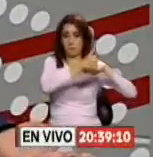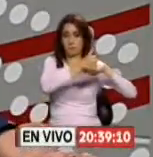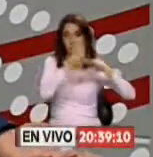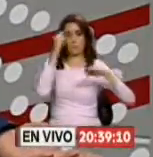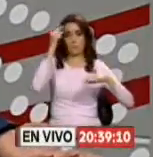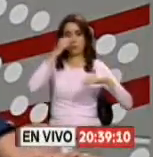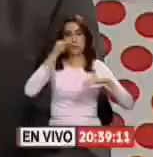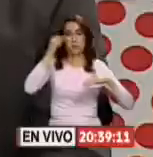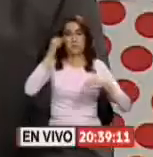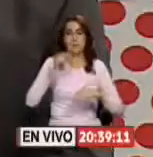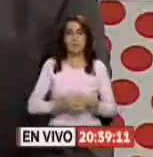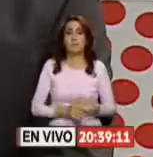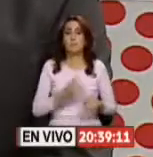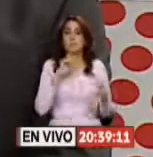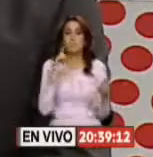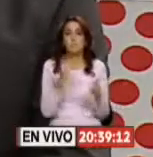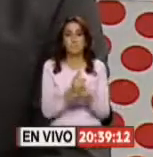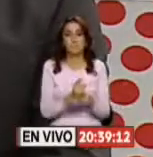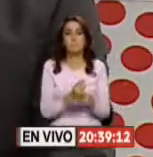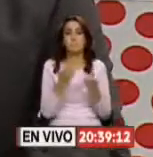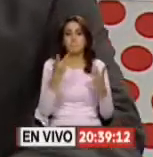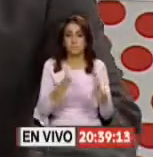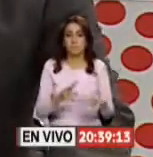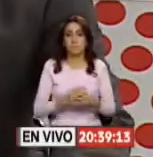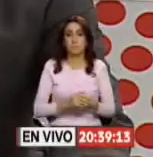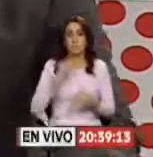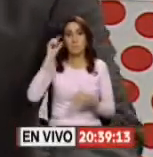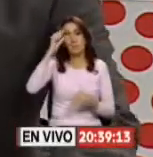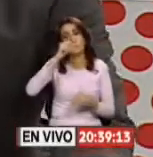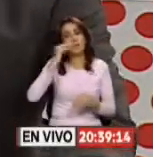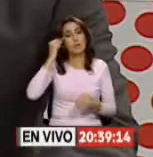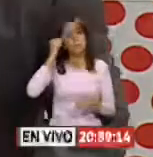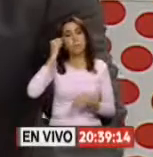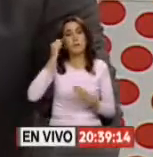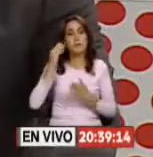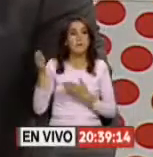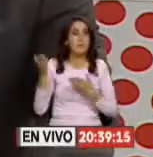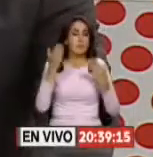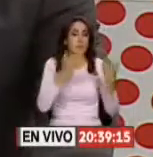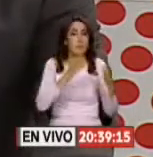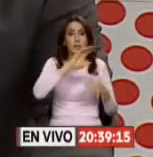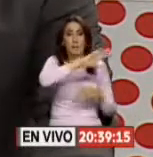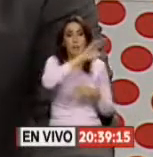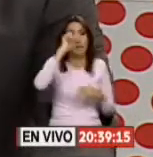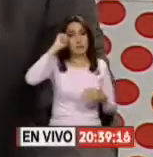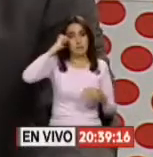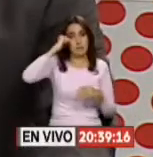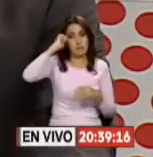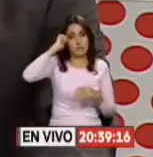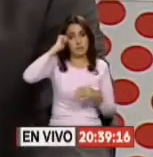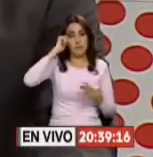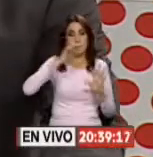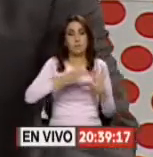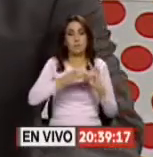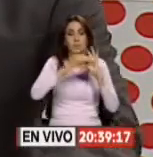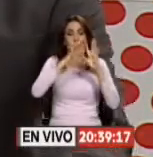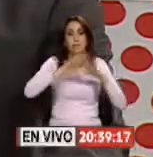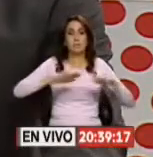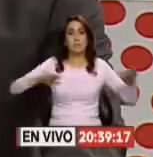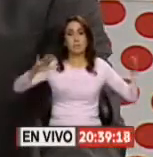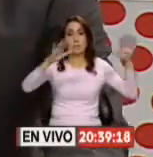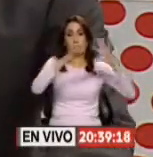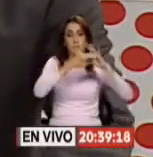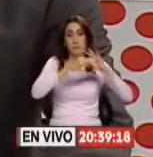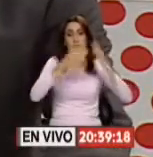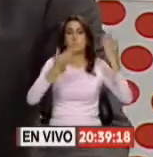Estado. Claro, esa es la realidad. El Estado es el que se tiene que encargar. Y más de eso, si recordamos que son pacientes afiliados, pertenecen a un